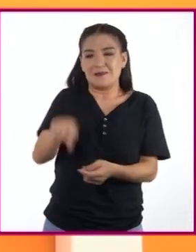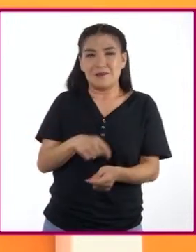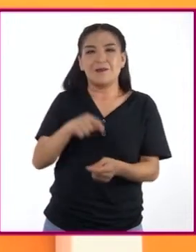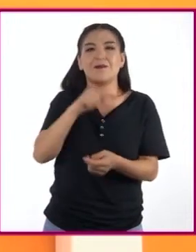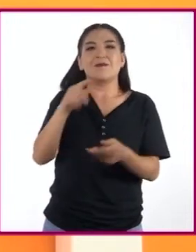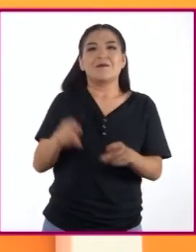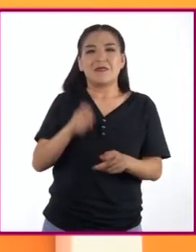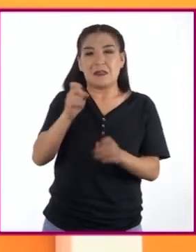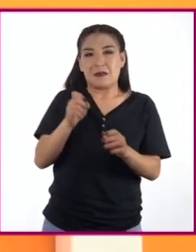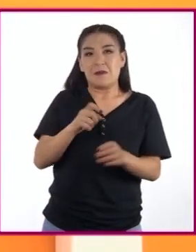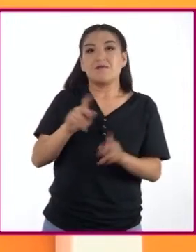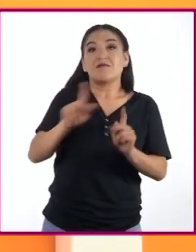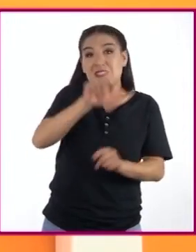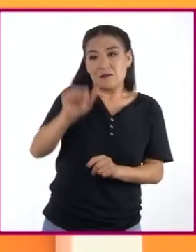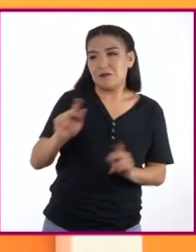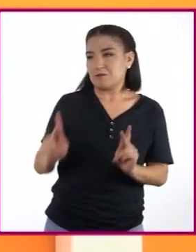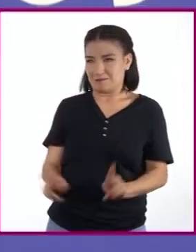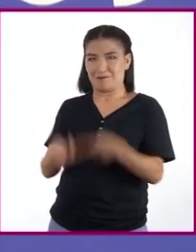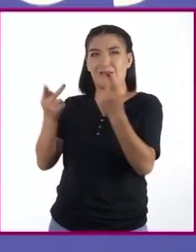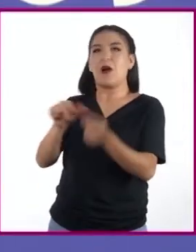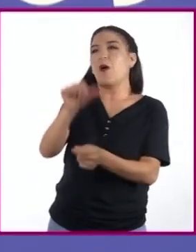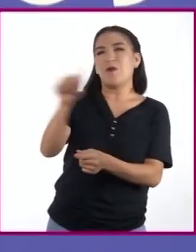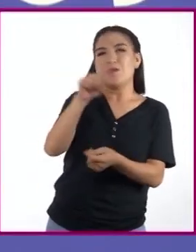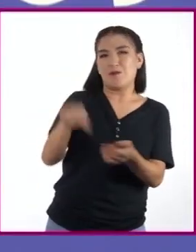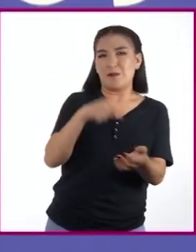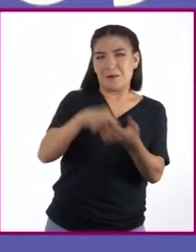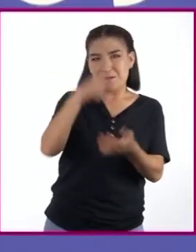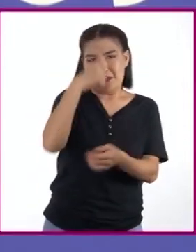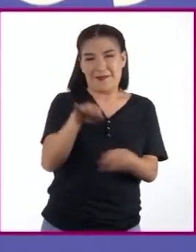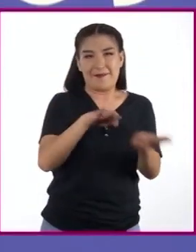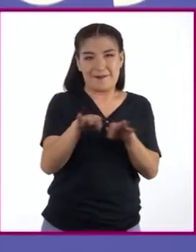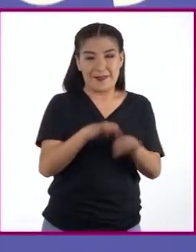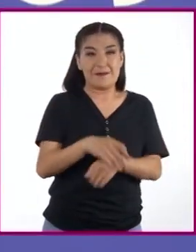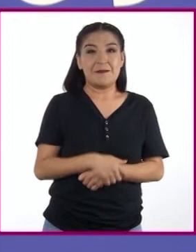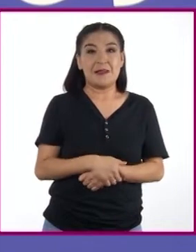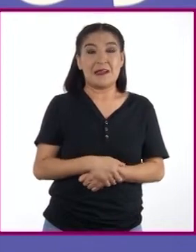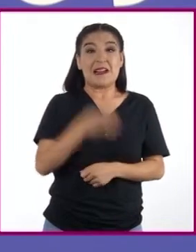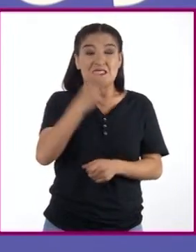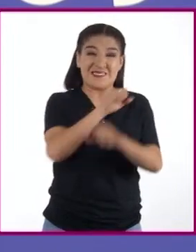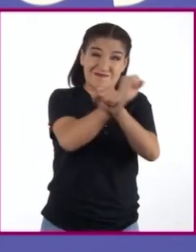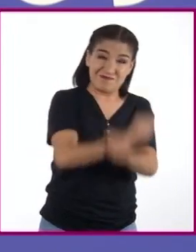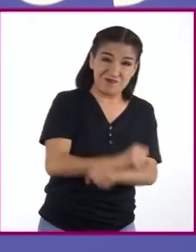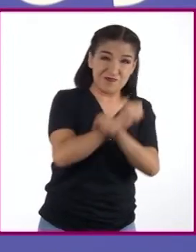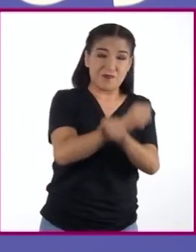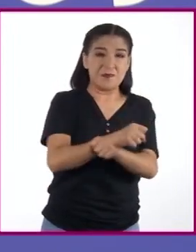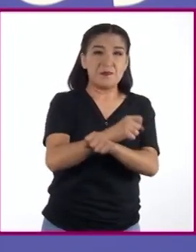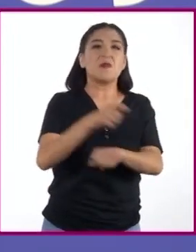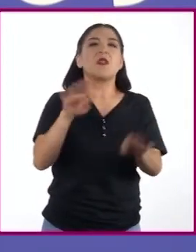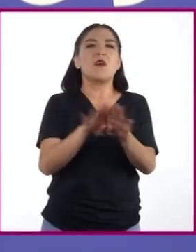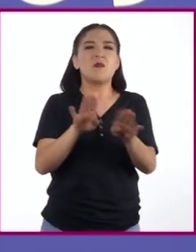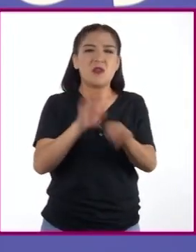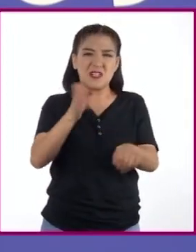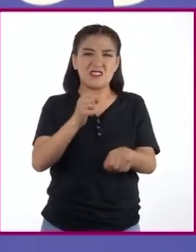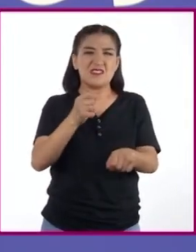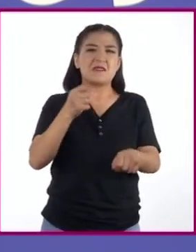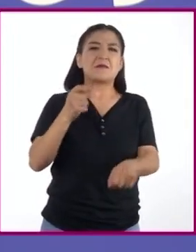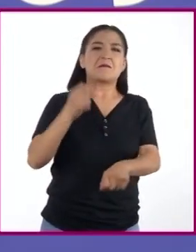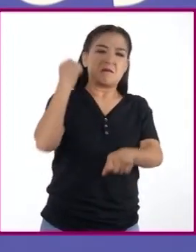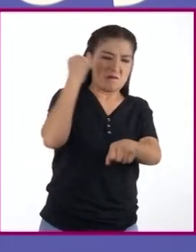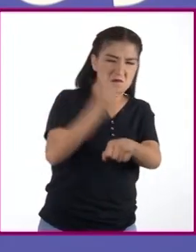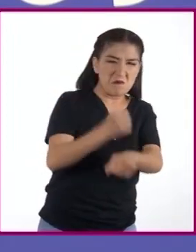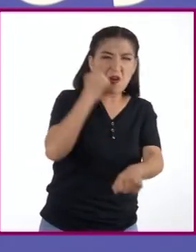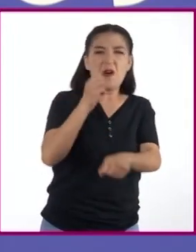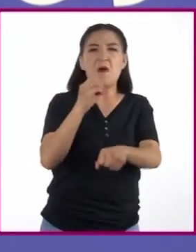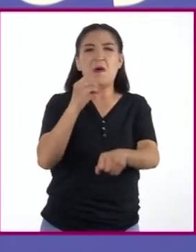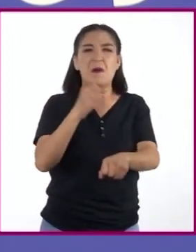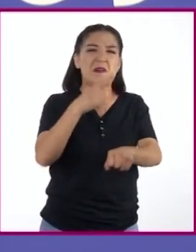vendidos a centros de trabajo. Los esclavos eran marcados y transportados en